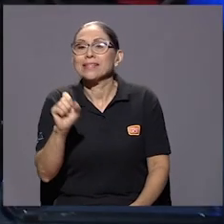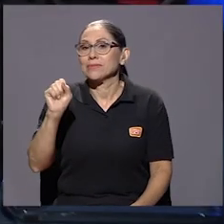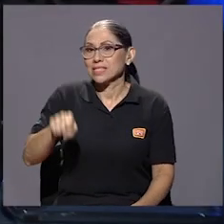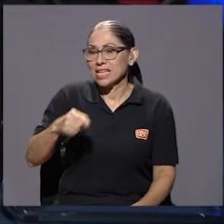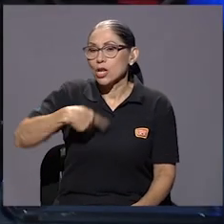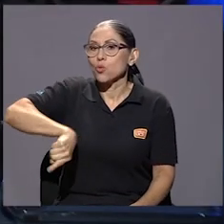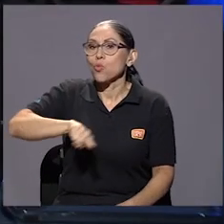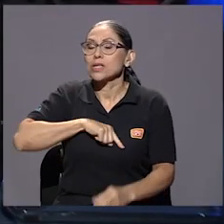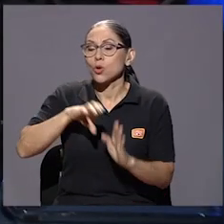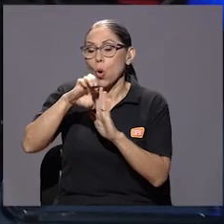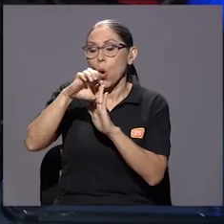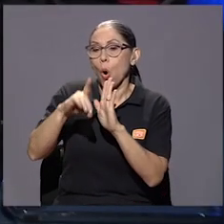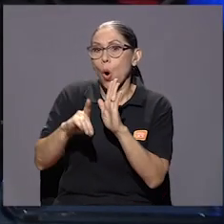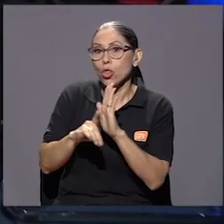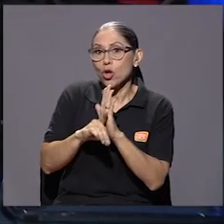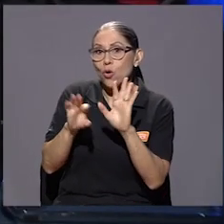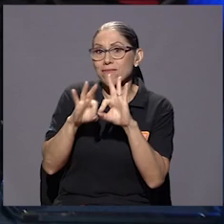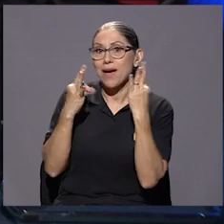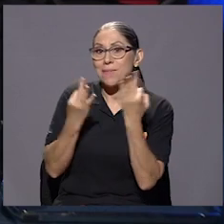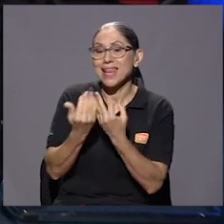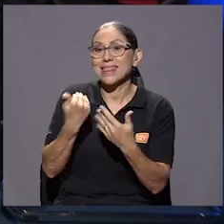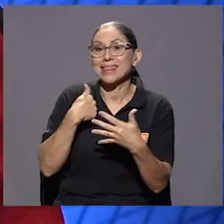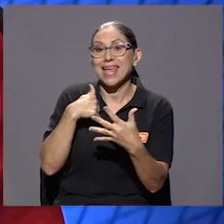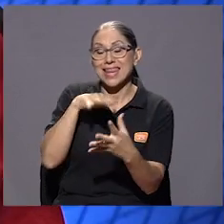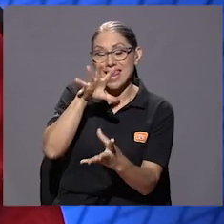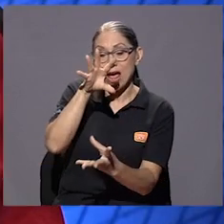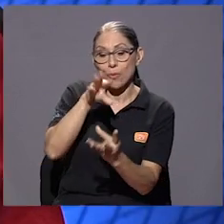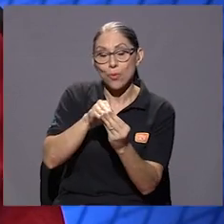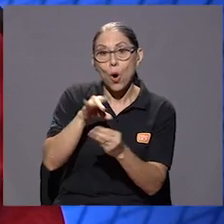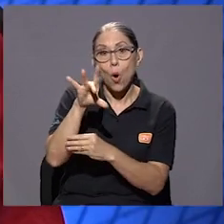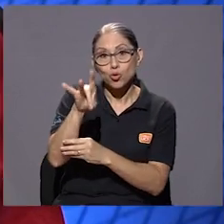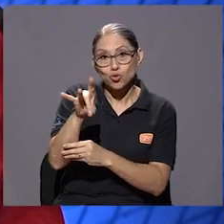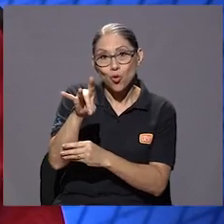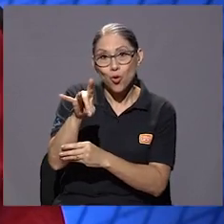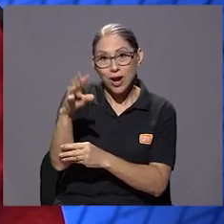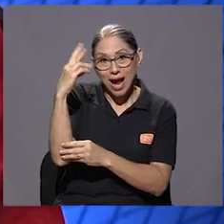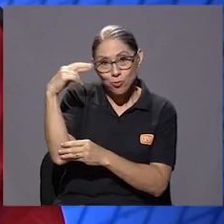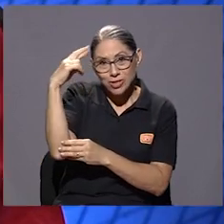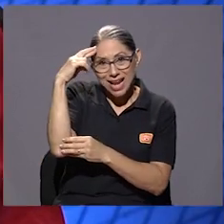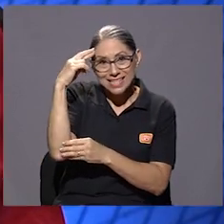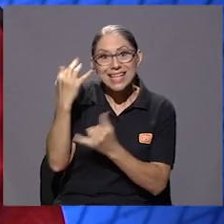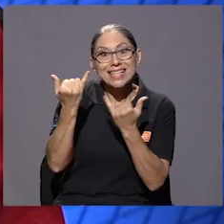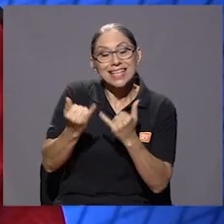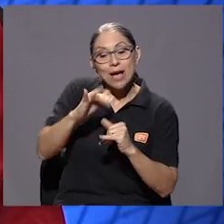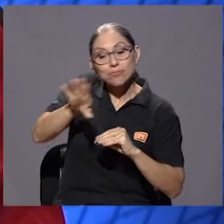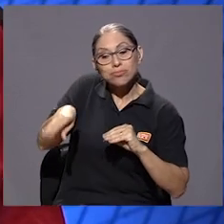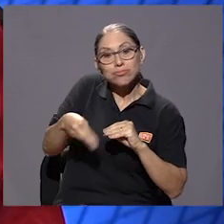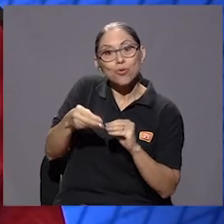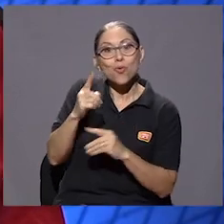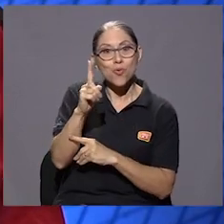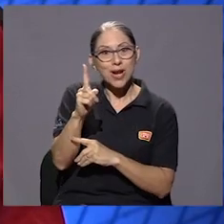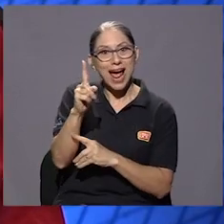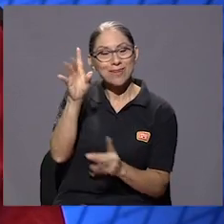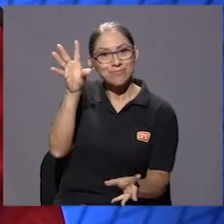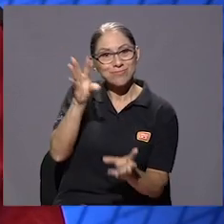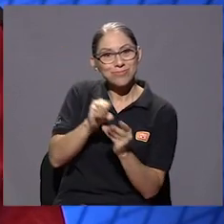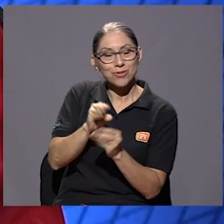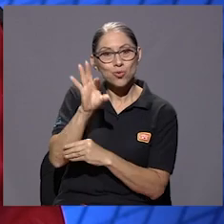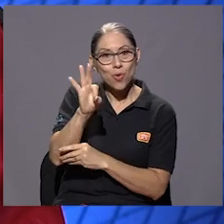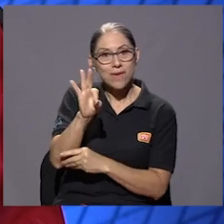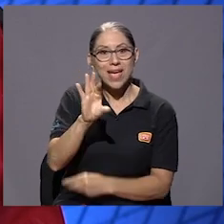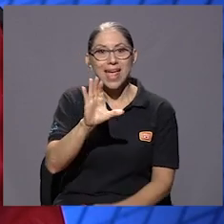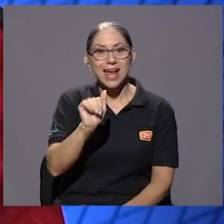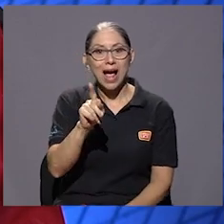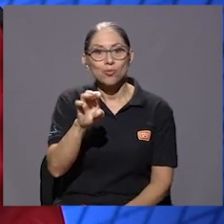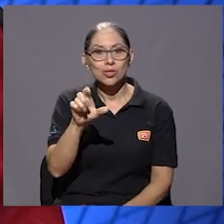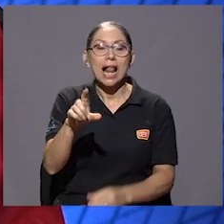familia tenía 8 causales. Se adiciona una. Y esas causales pueden ser